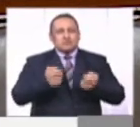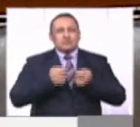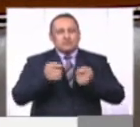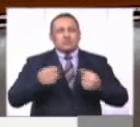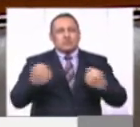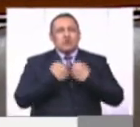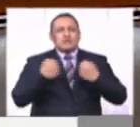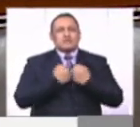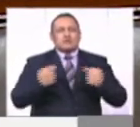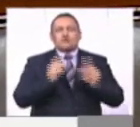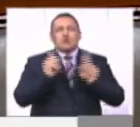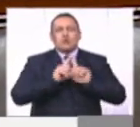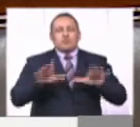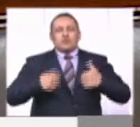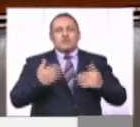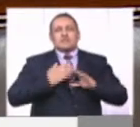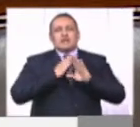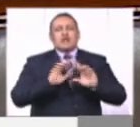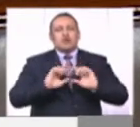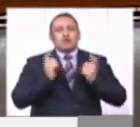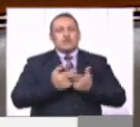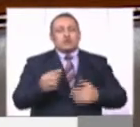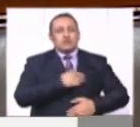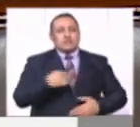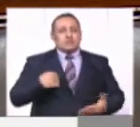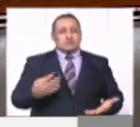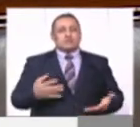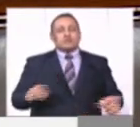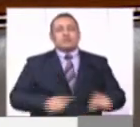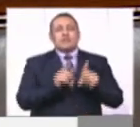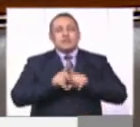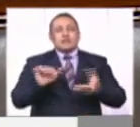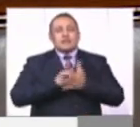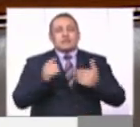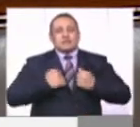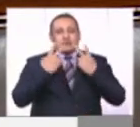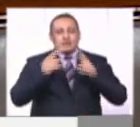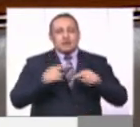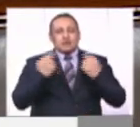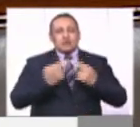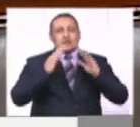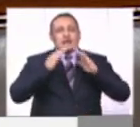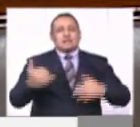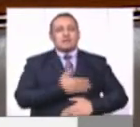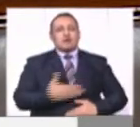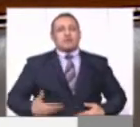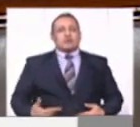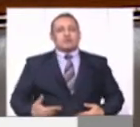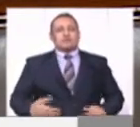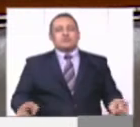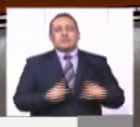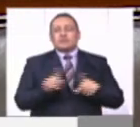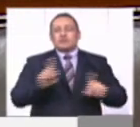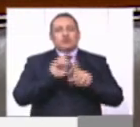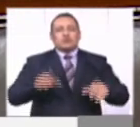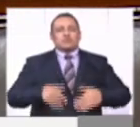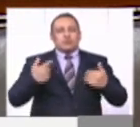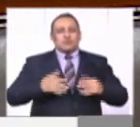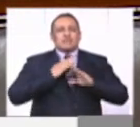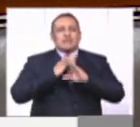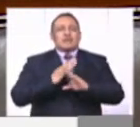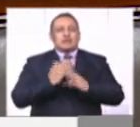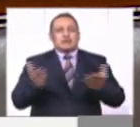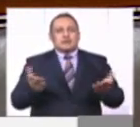violencia no podemos negar en los consejos de ministros descentralizados inclusive las reuniones en palacio de gobierno es innegable